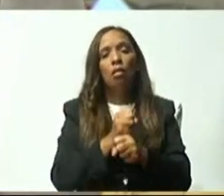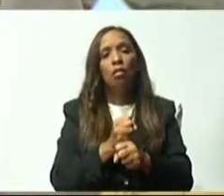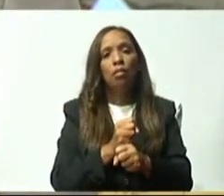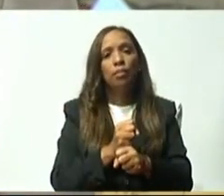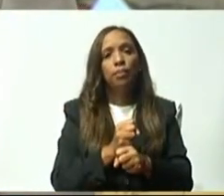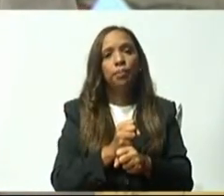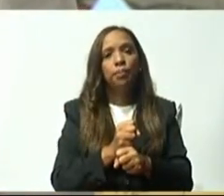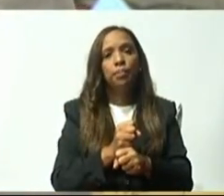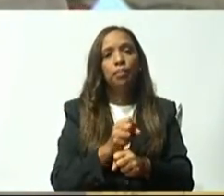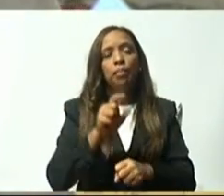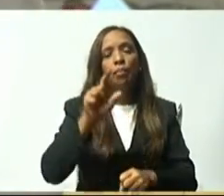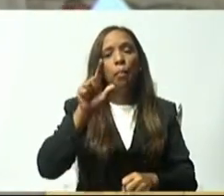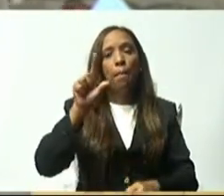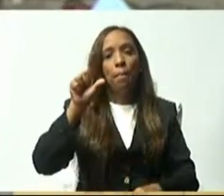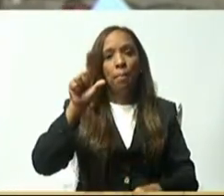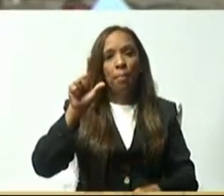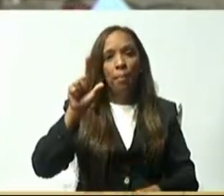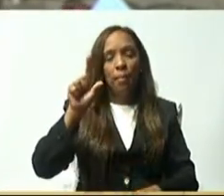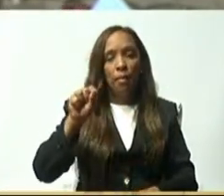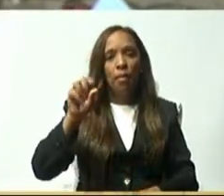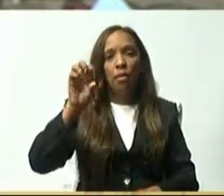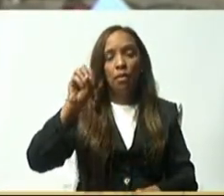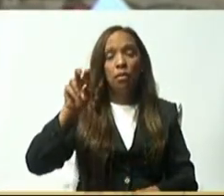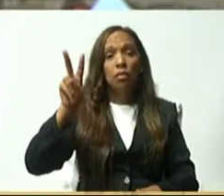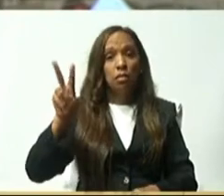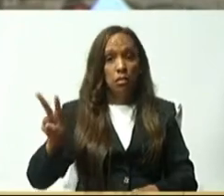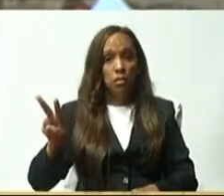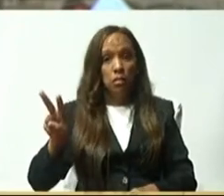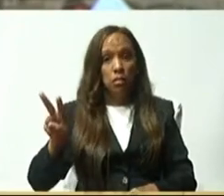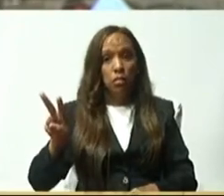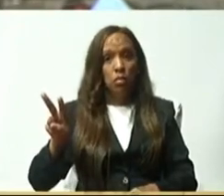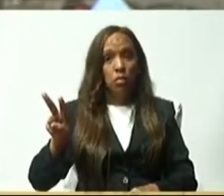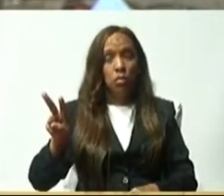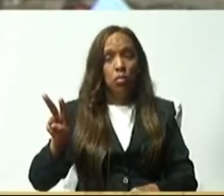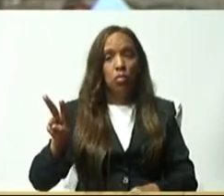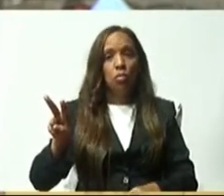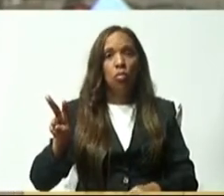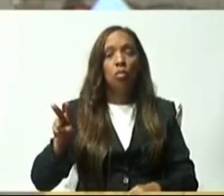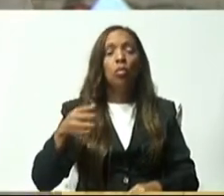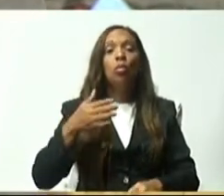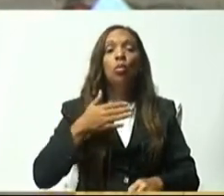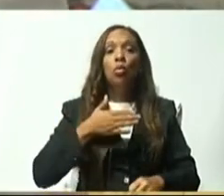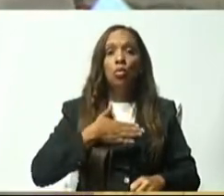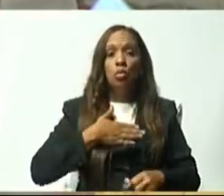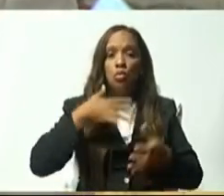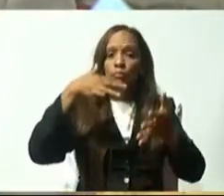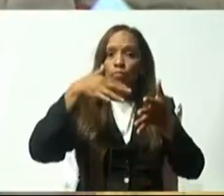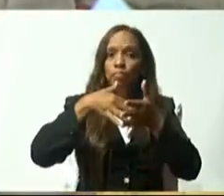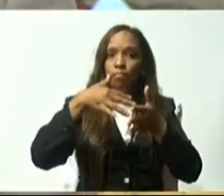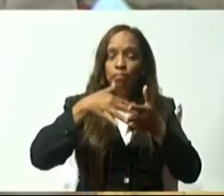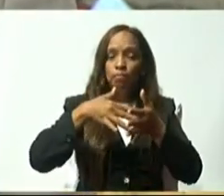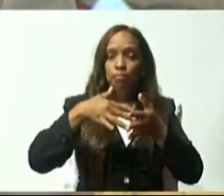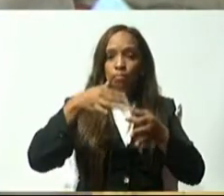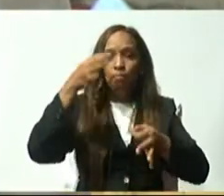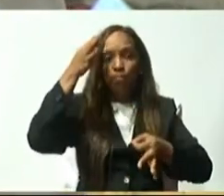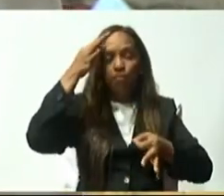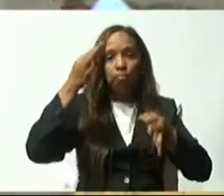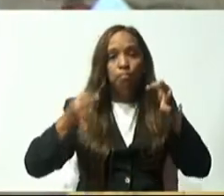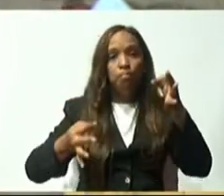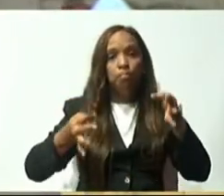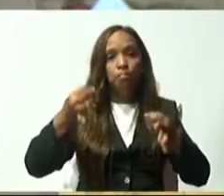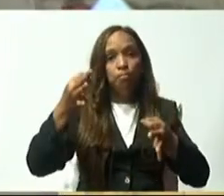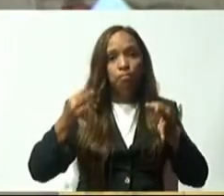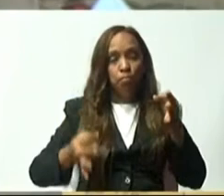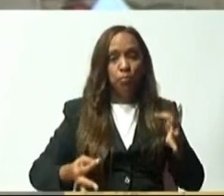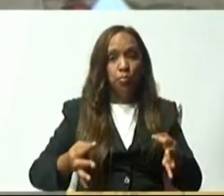se me exigió que aspirara nuevamente a la Federación de Estudiantes Dominicanos por problemas políticos de mi organización a la que pertenecía en ese momento, a lo que me resistí